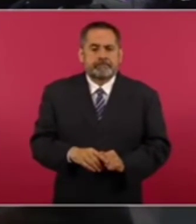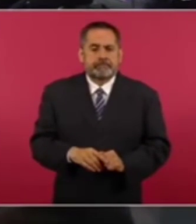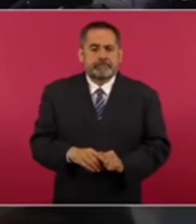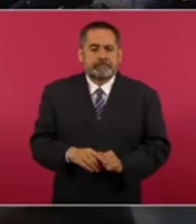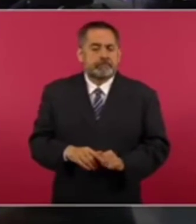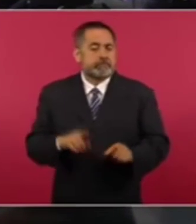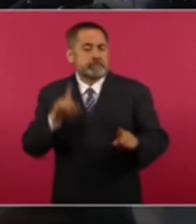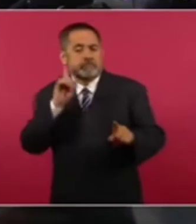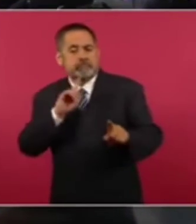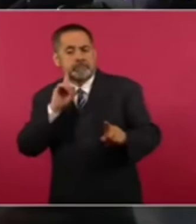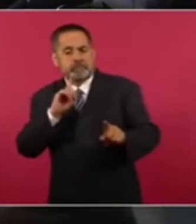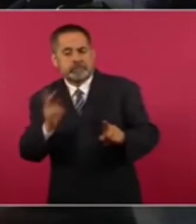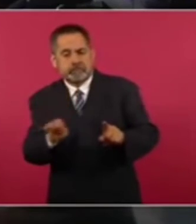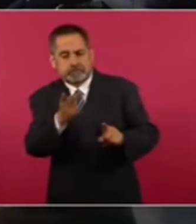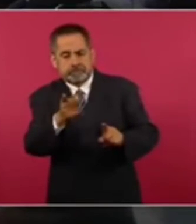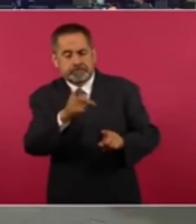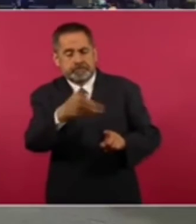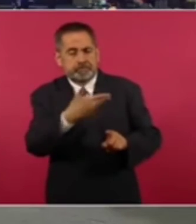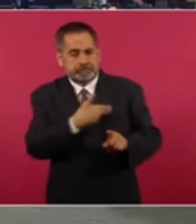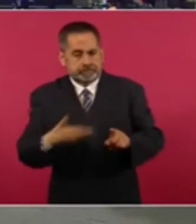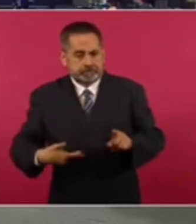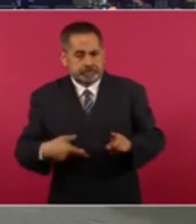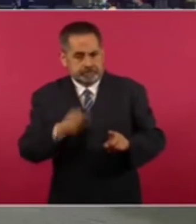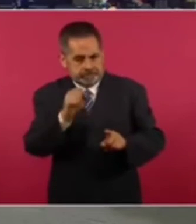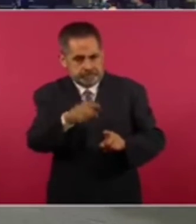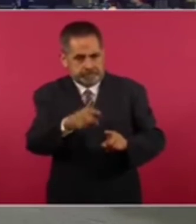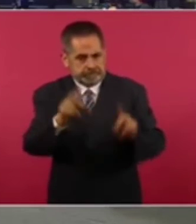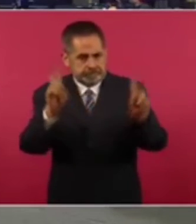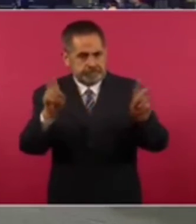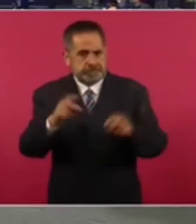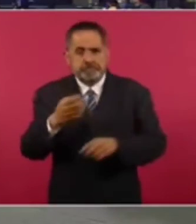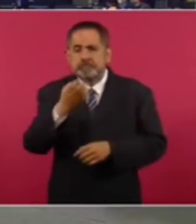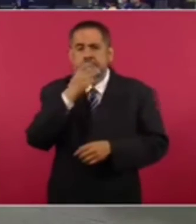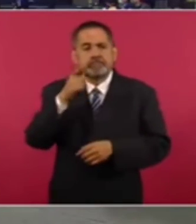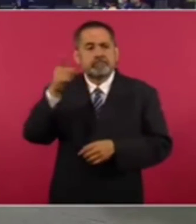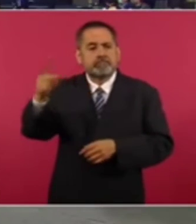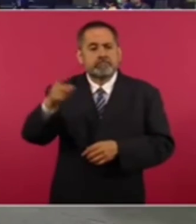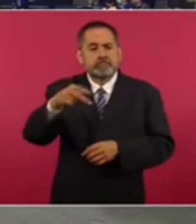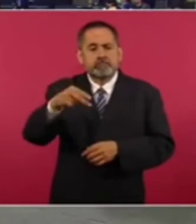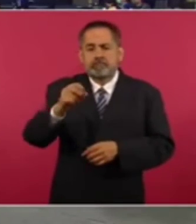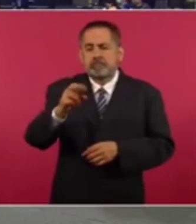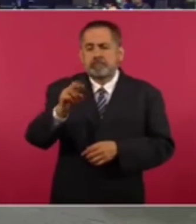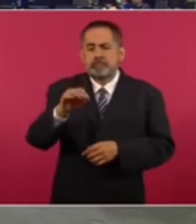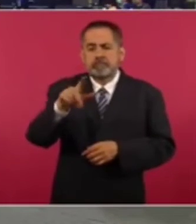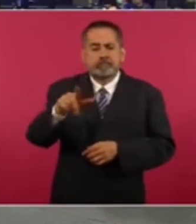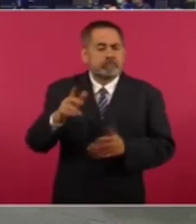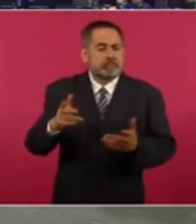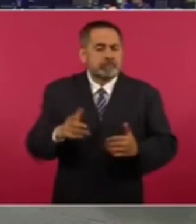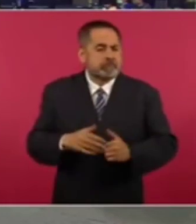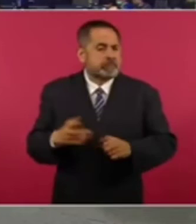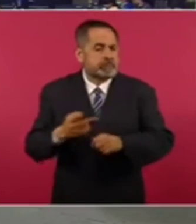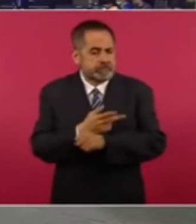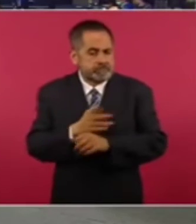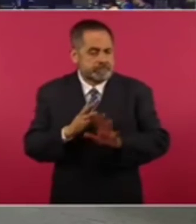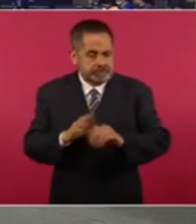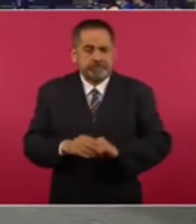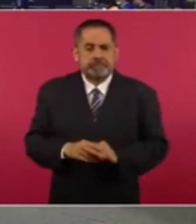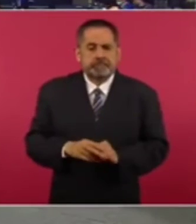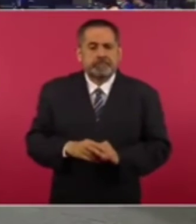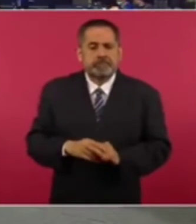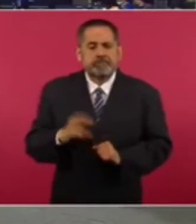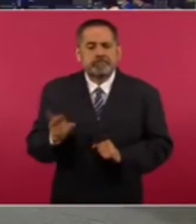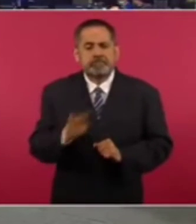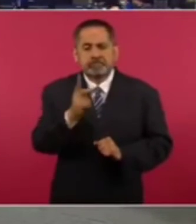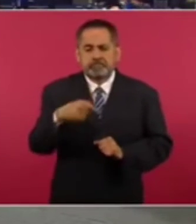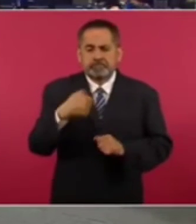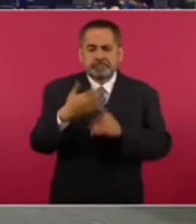Presidente, ya aprovechar por último sobre este mismo tema de las normales rurales, bueno, todo lo que pasó, preguntarle si ahora sí que ya